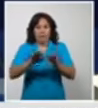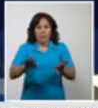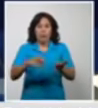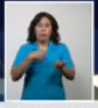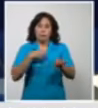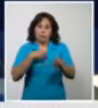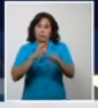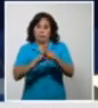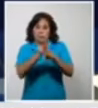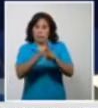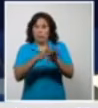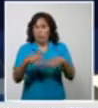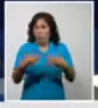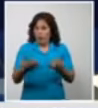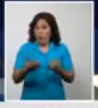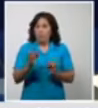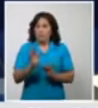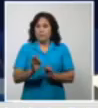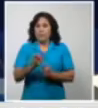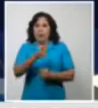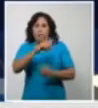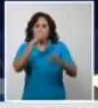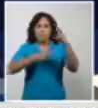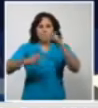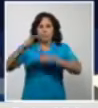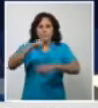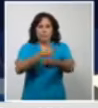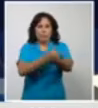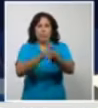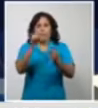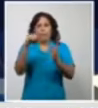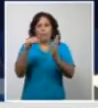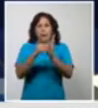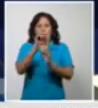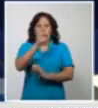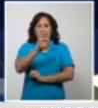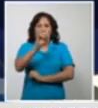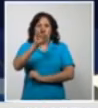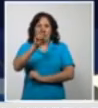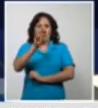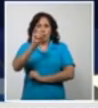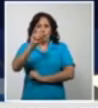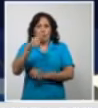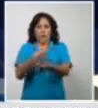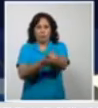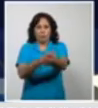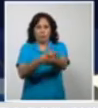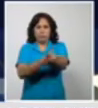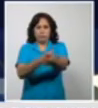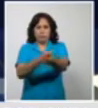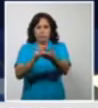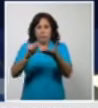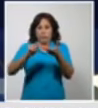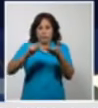COVID-19, se estudiaron 1.826 muestras en nuestro